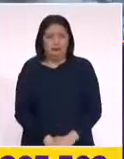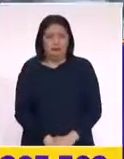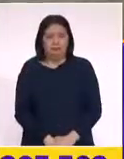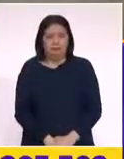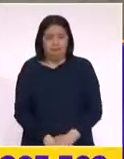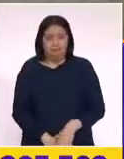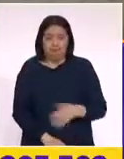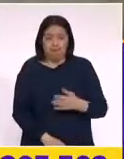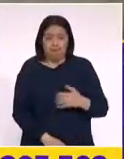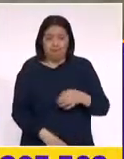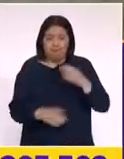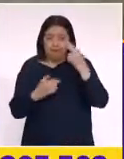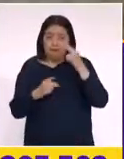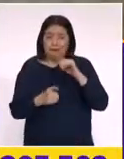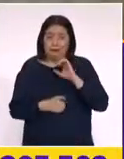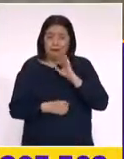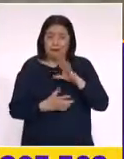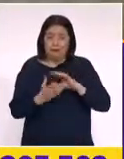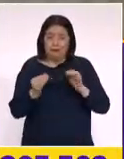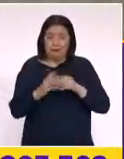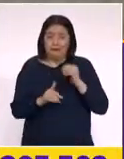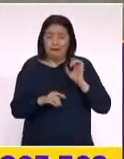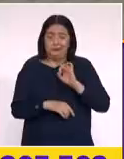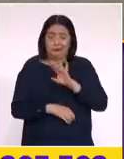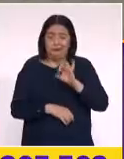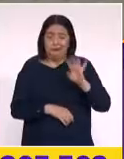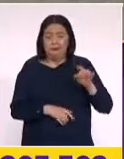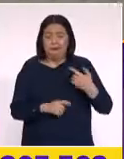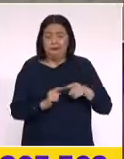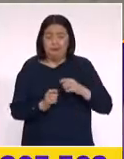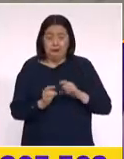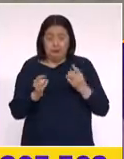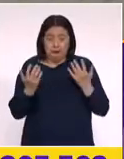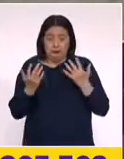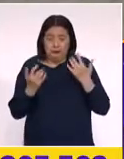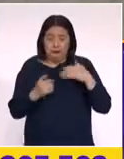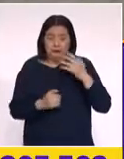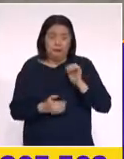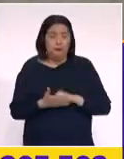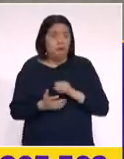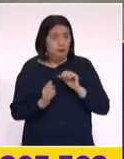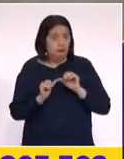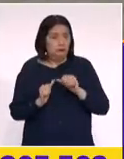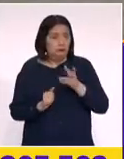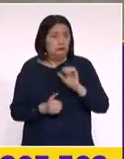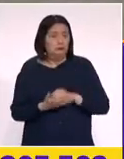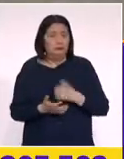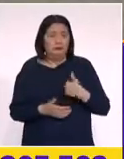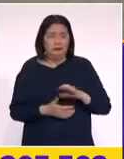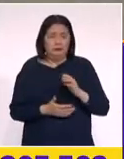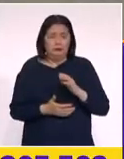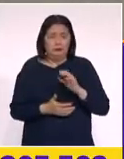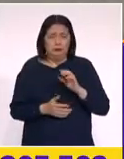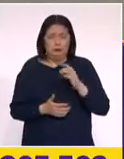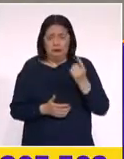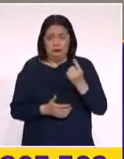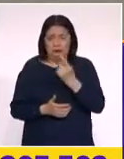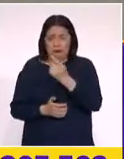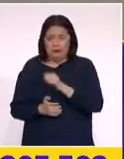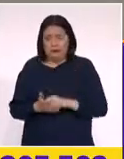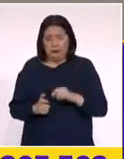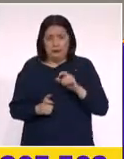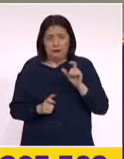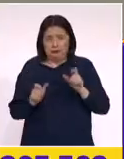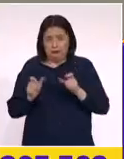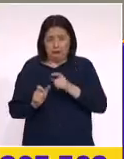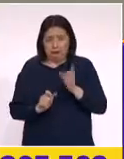Bueno, me decía la nota, Rolando, las historias son todas diversas, pero el horror es lo que se mantiene, a pesar de la particularidad de cada uno